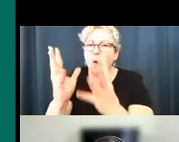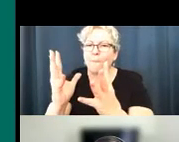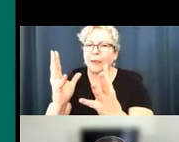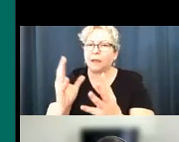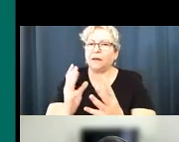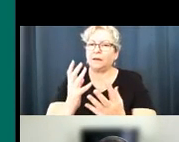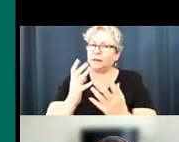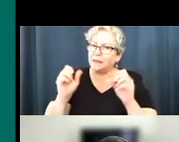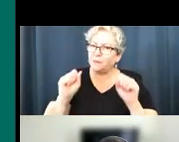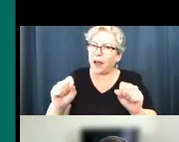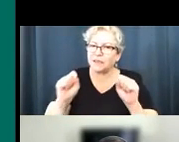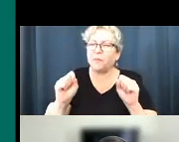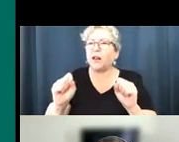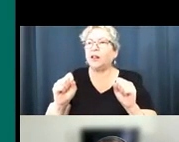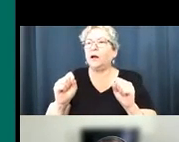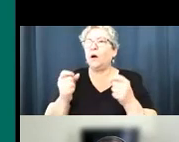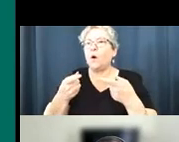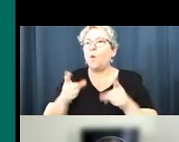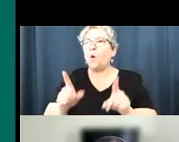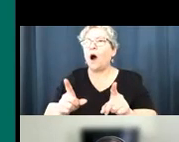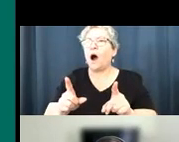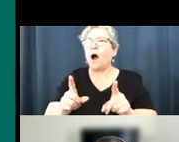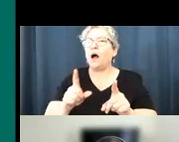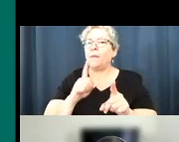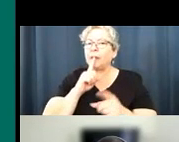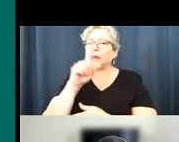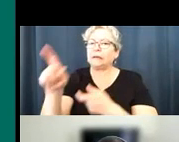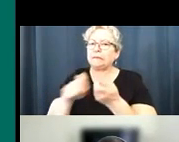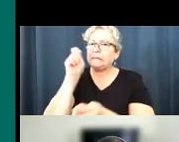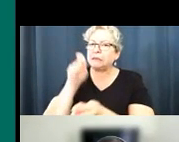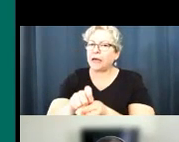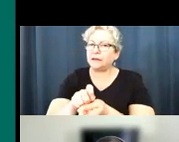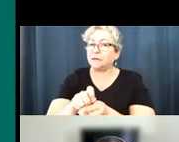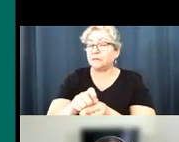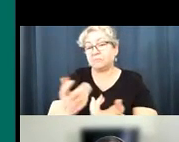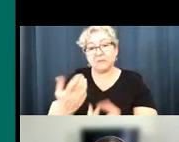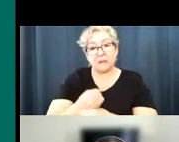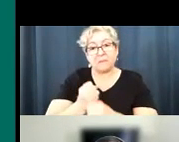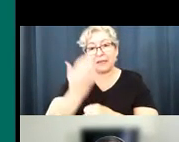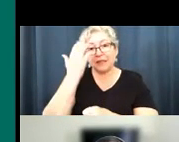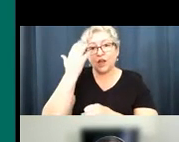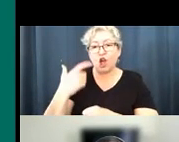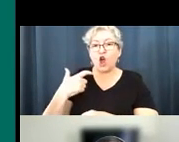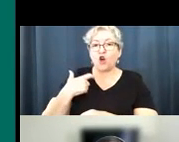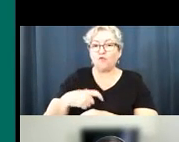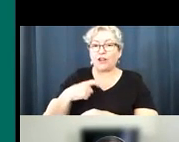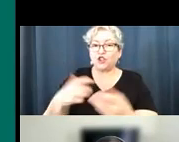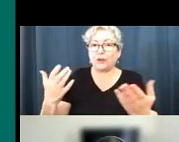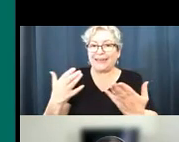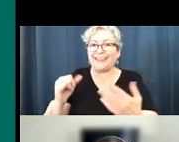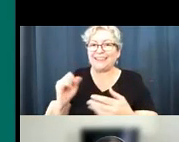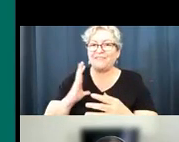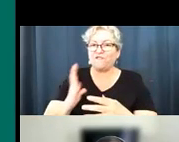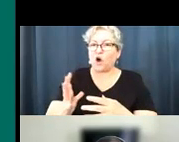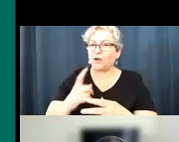tan informativo como sea posible, mientras siempre sea, a la misma vez siendo conciso. Si usted puede